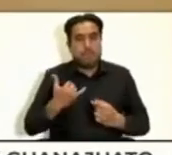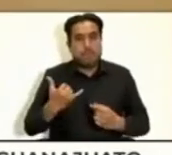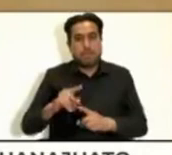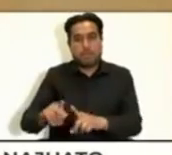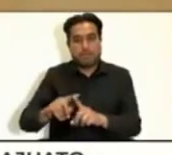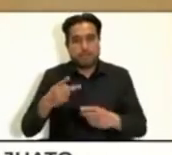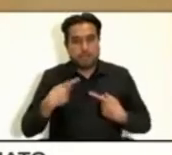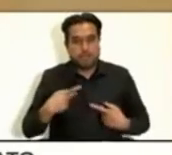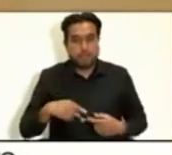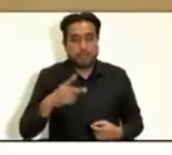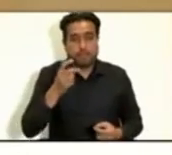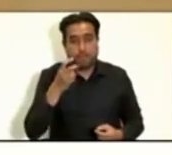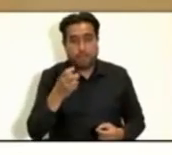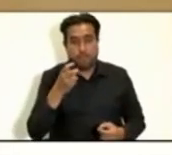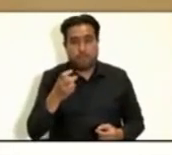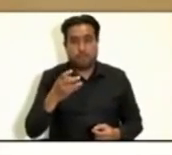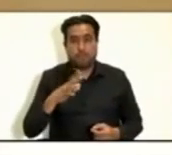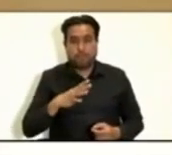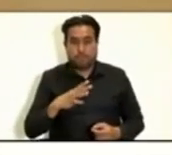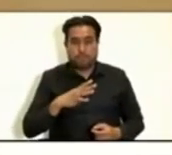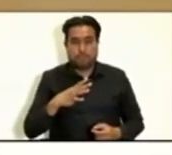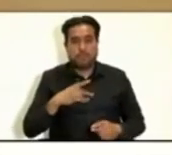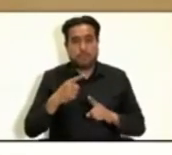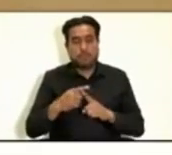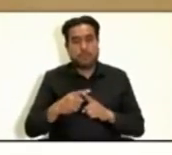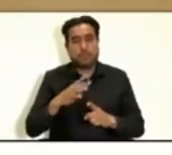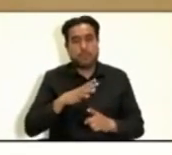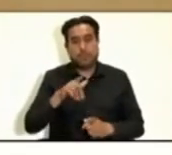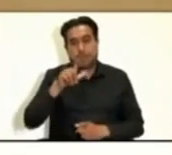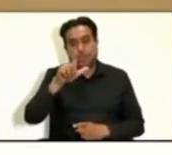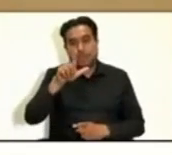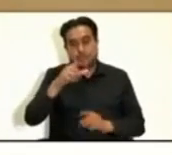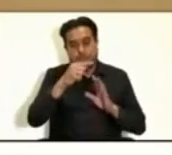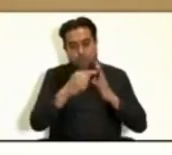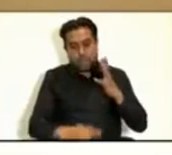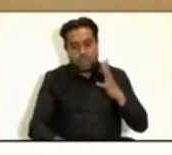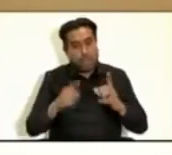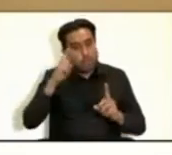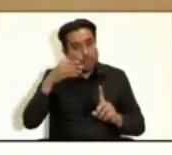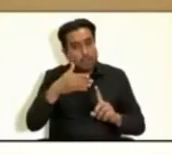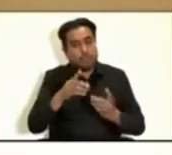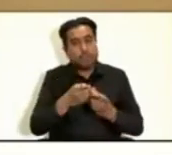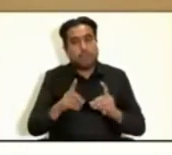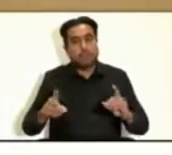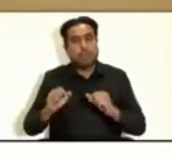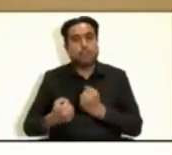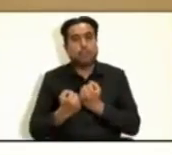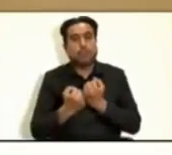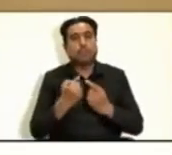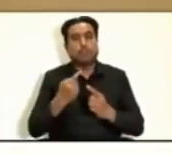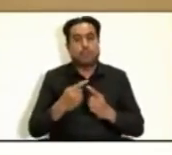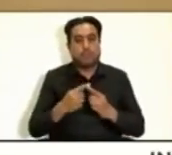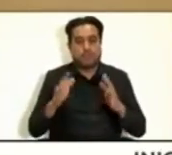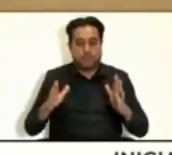y por esto forma parte de uno de los 17 objetivos de desarrollo sostenible de la agenda